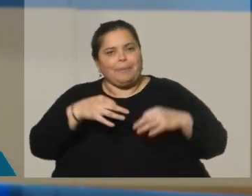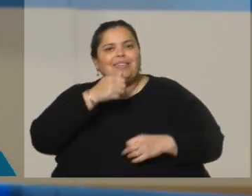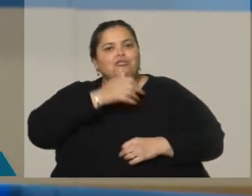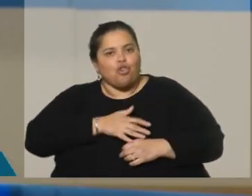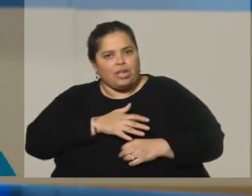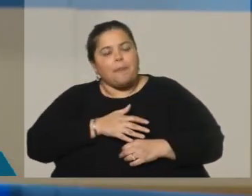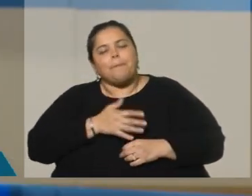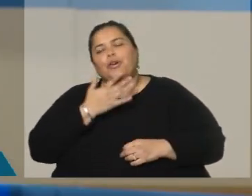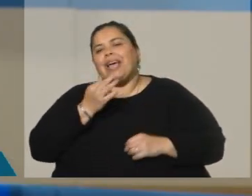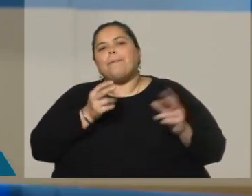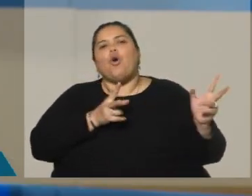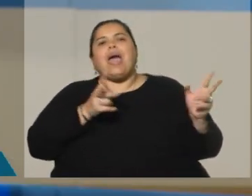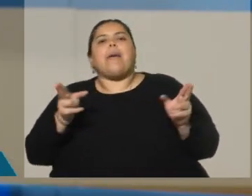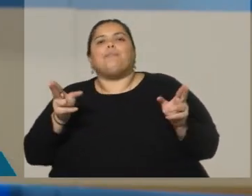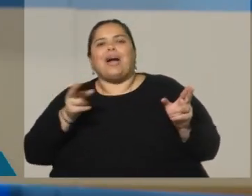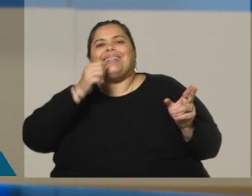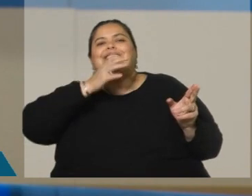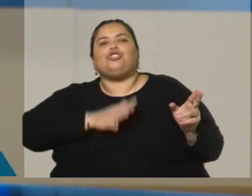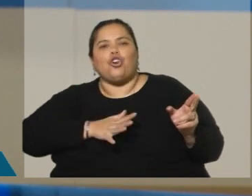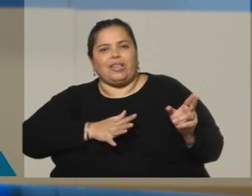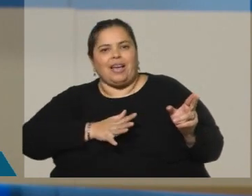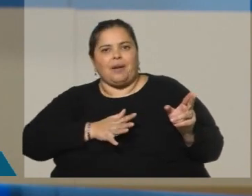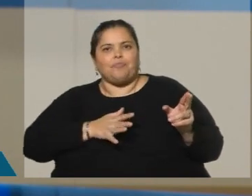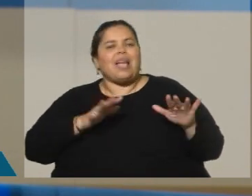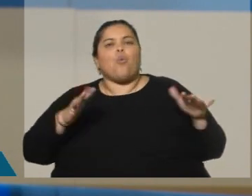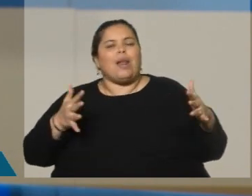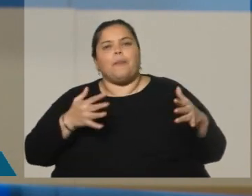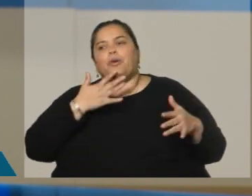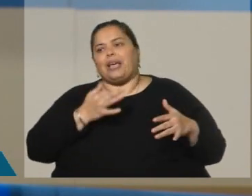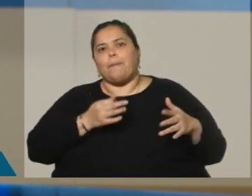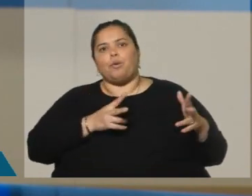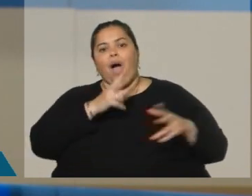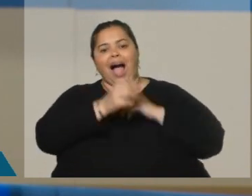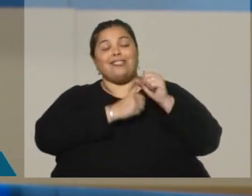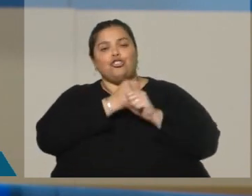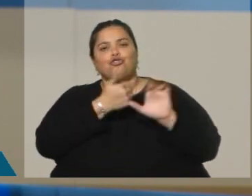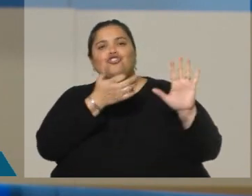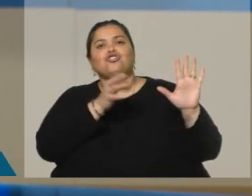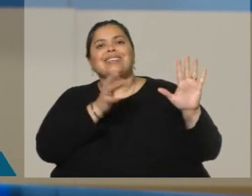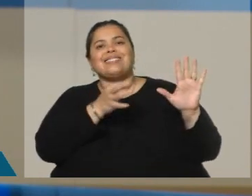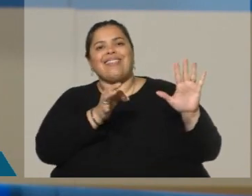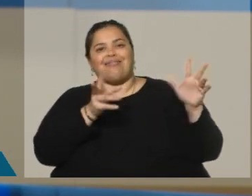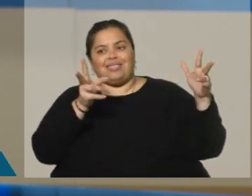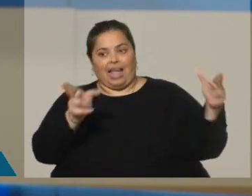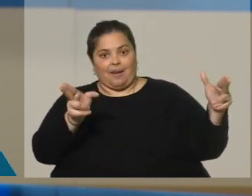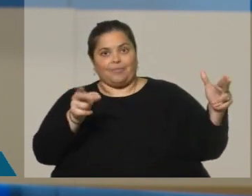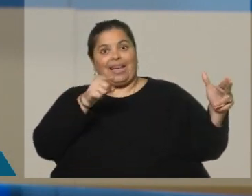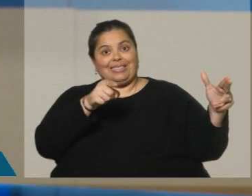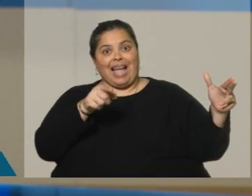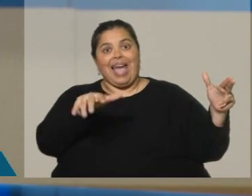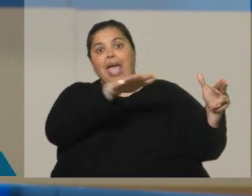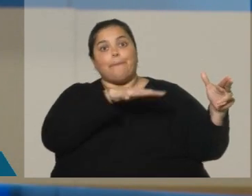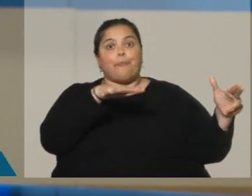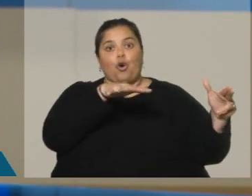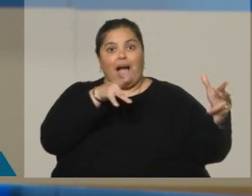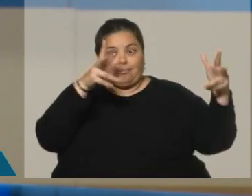una época histórica que generalmente se la se la define como la de los años 60 por lo tanto la definición de época está